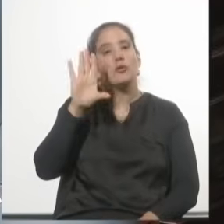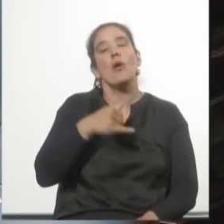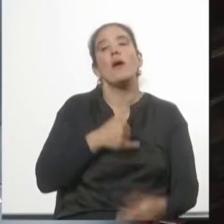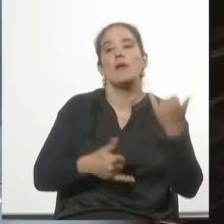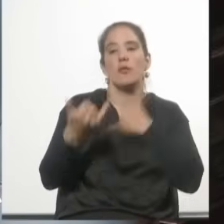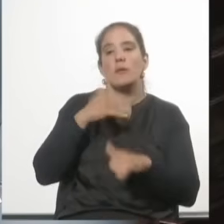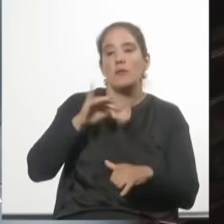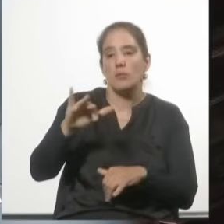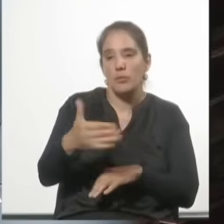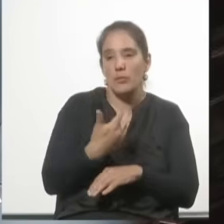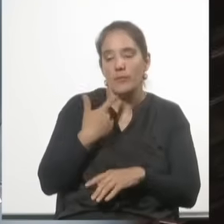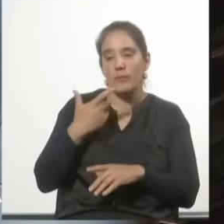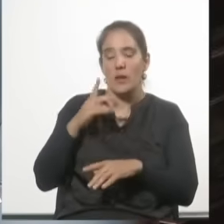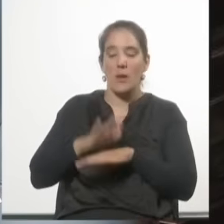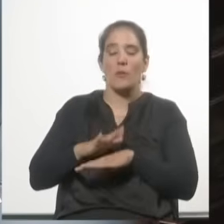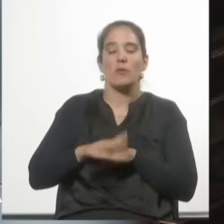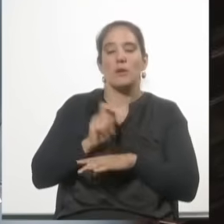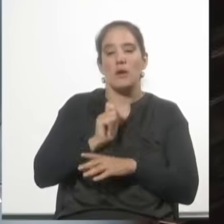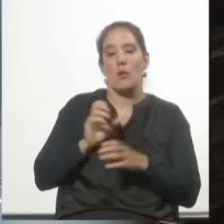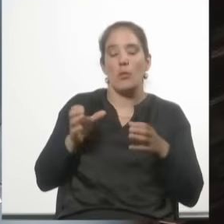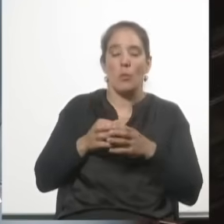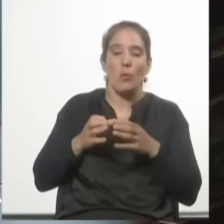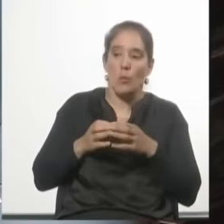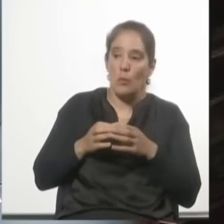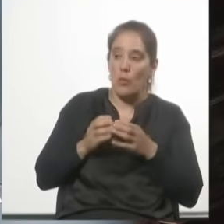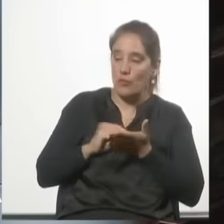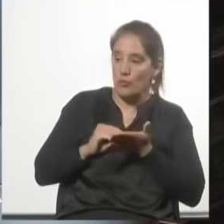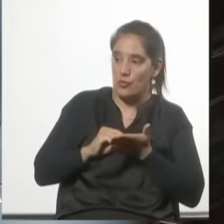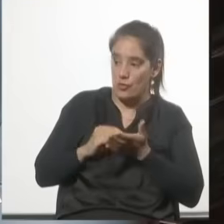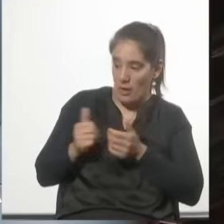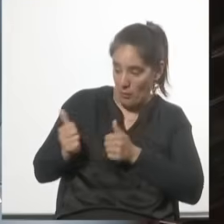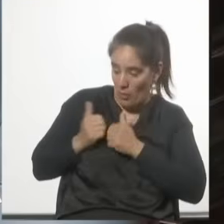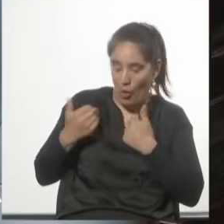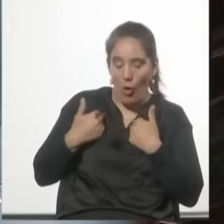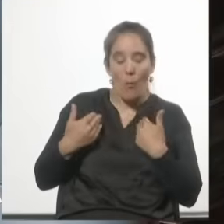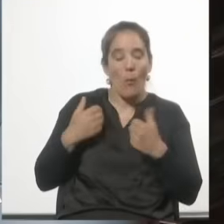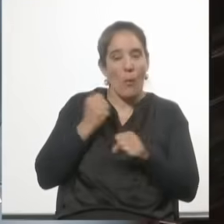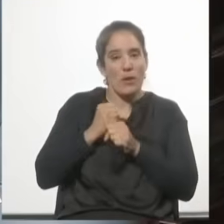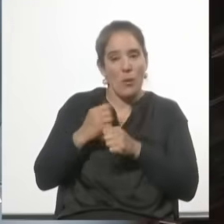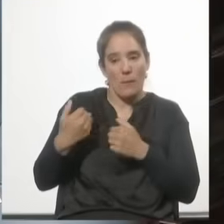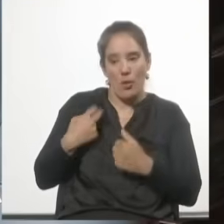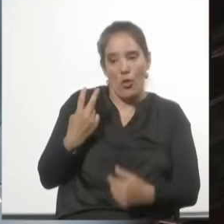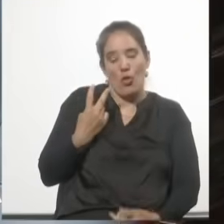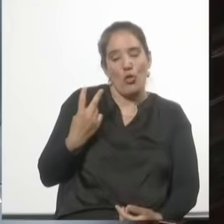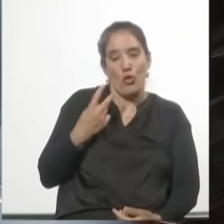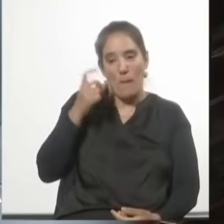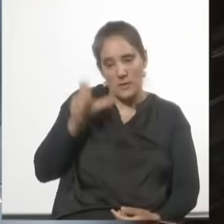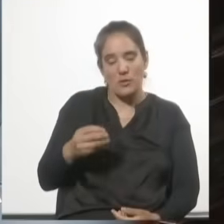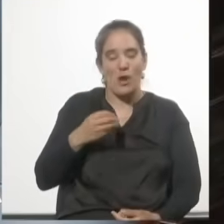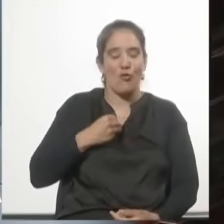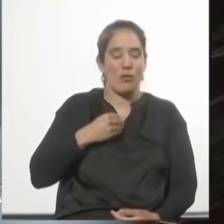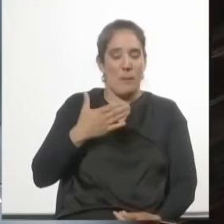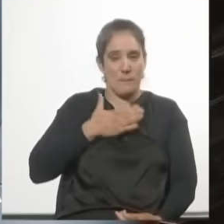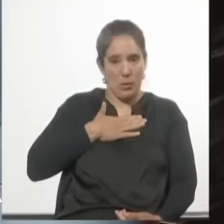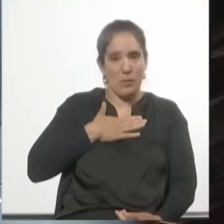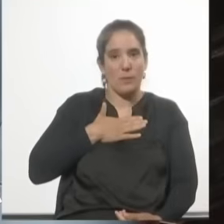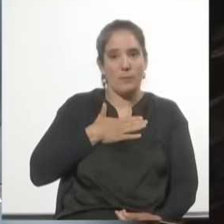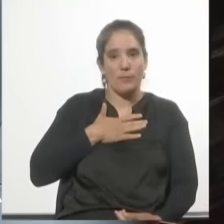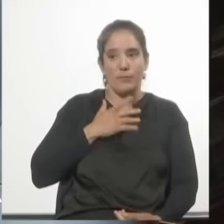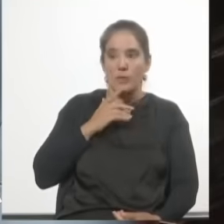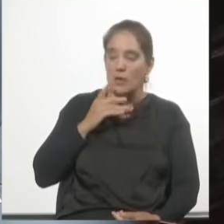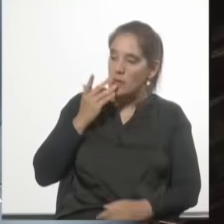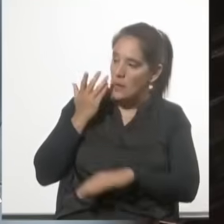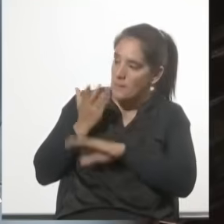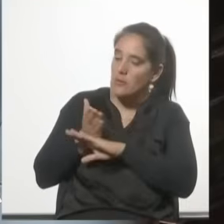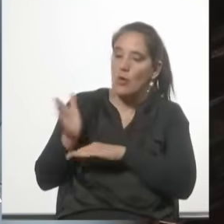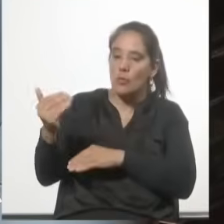actuado, que estuvo a cargo de integrantes del equipo de gestión que acompaña a esta ministra, compuesto por 2 personas de nuestra particular confianza, se recabó la